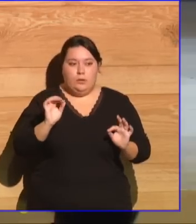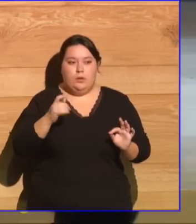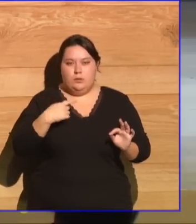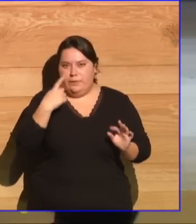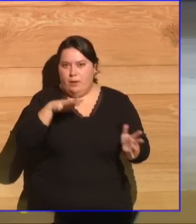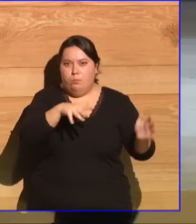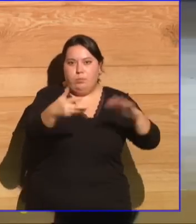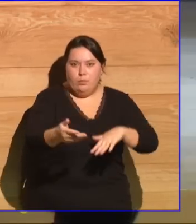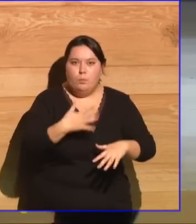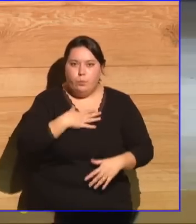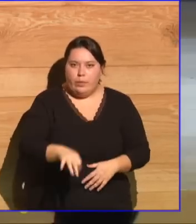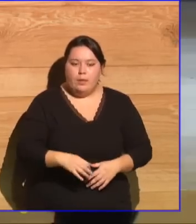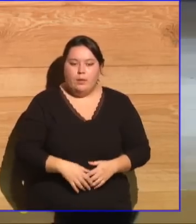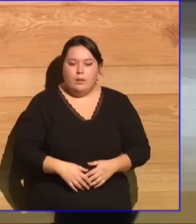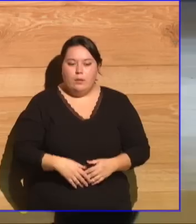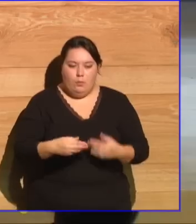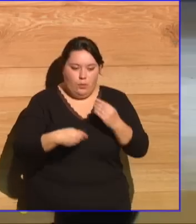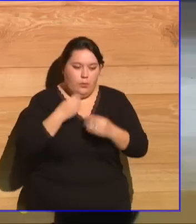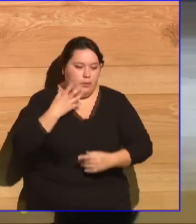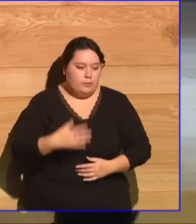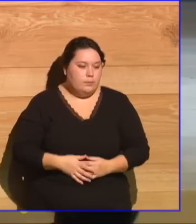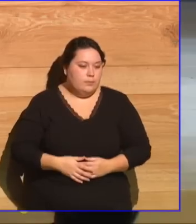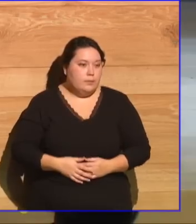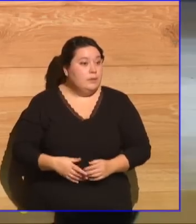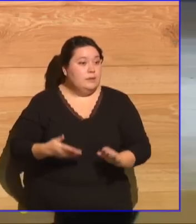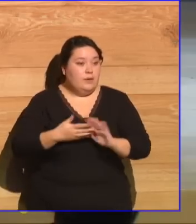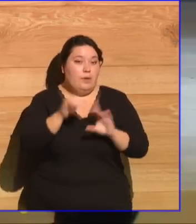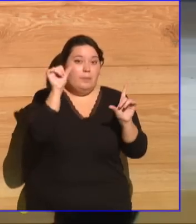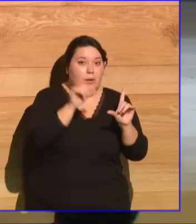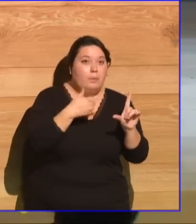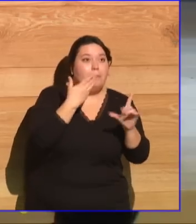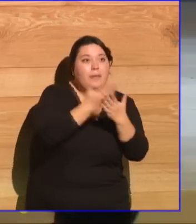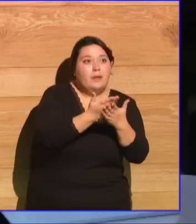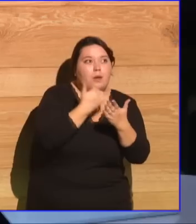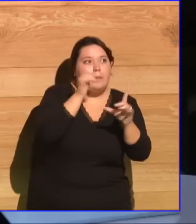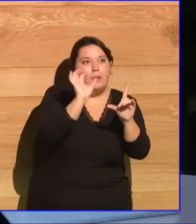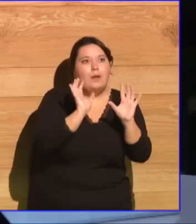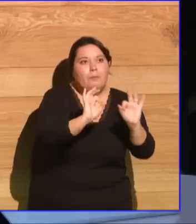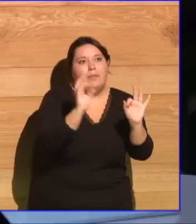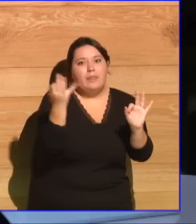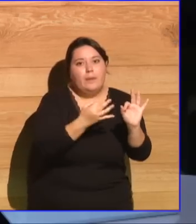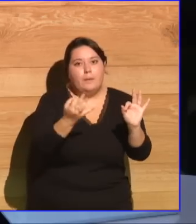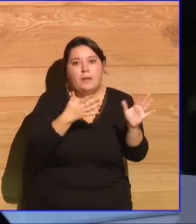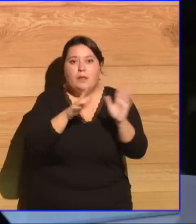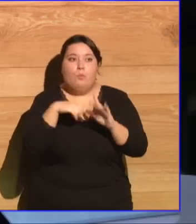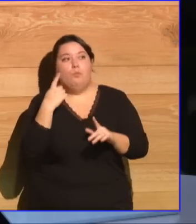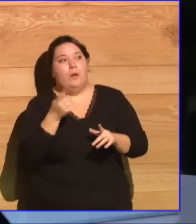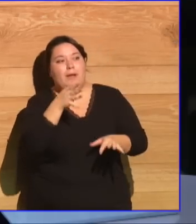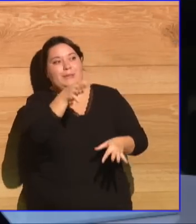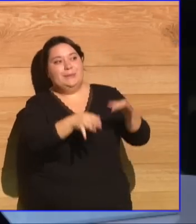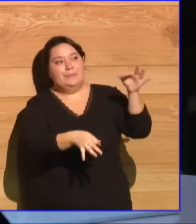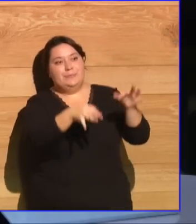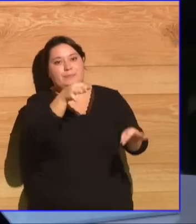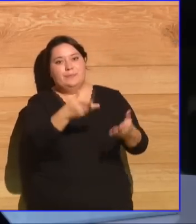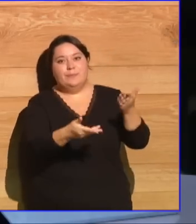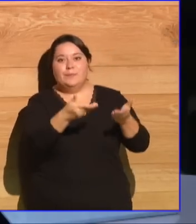de ese modo. Pero claro, eso es pedirle que a una película que sea algo determinado y juzgarla en